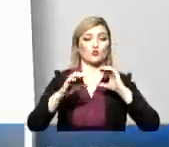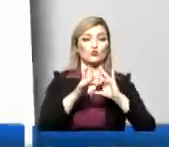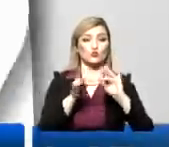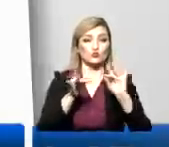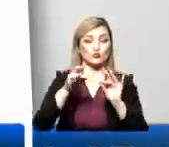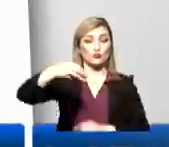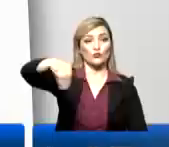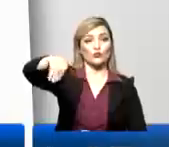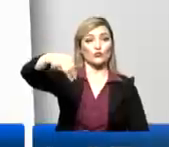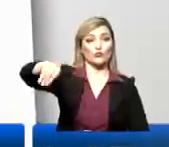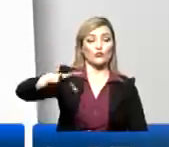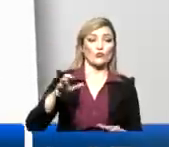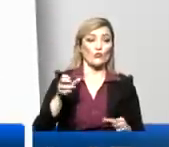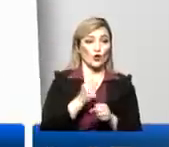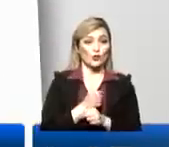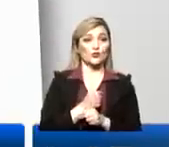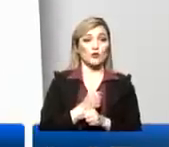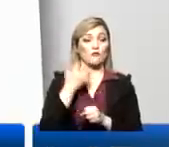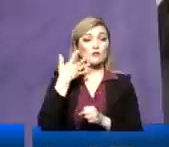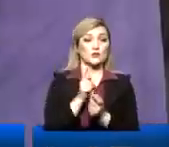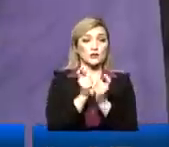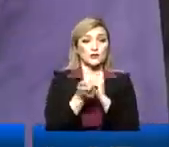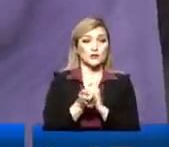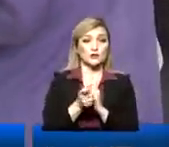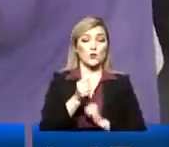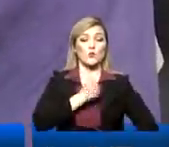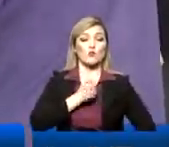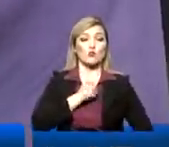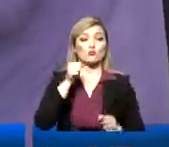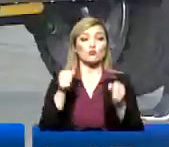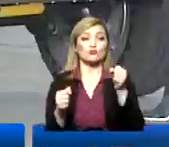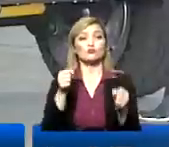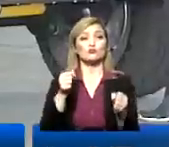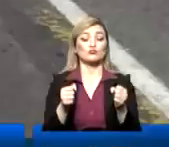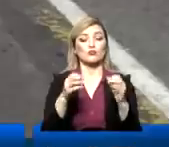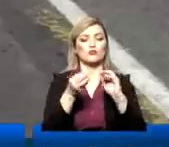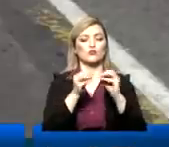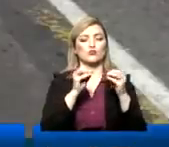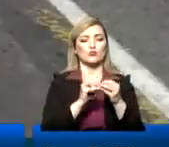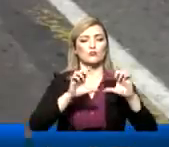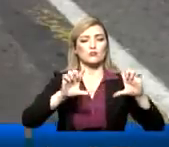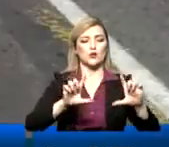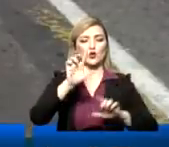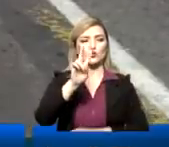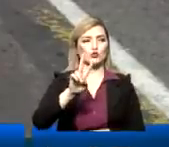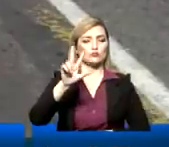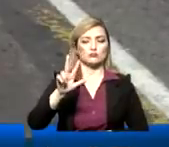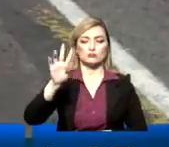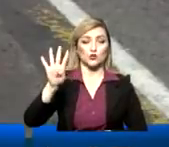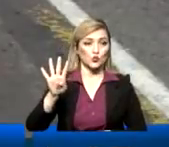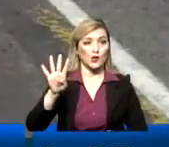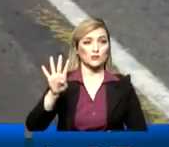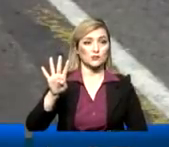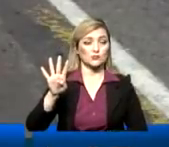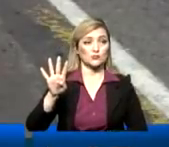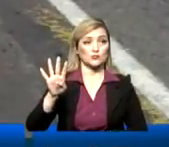emitido este miércoles, se realizó una recalendarización para que los propietarios de vehículos cuyas placas terminan en 2, 3 y 4